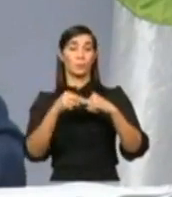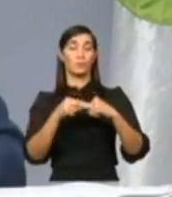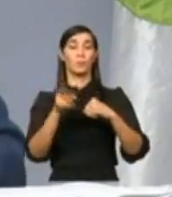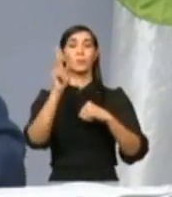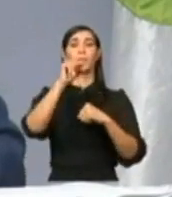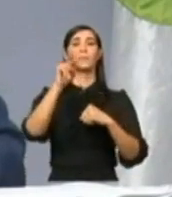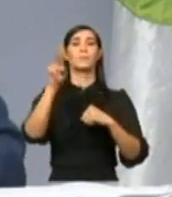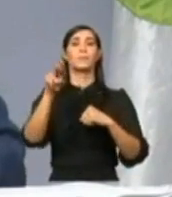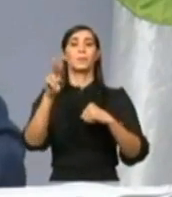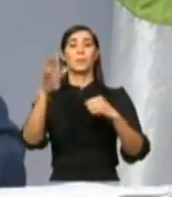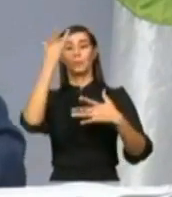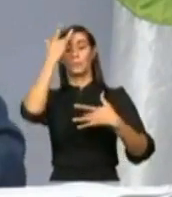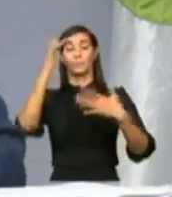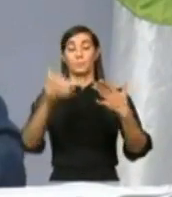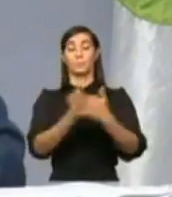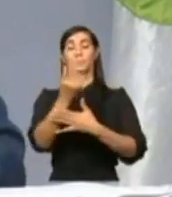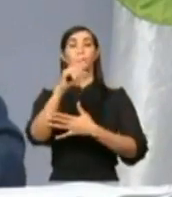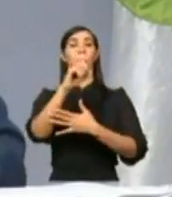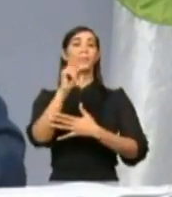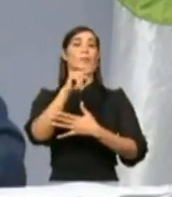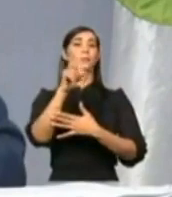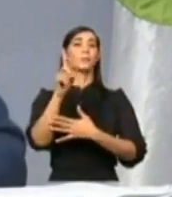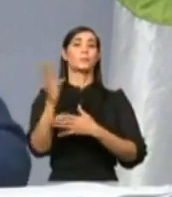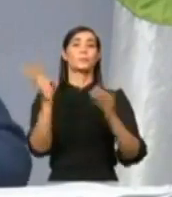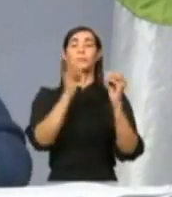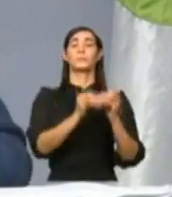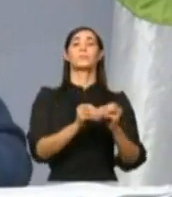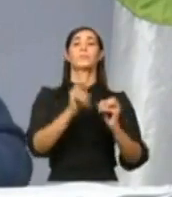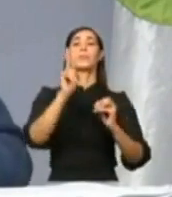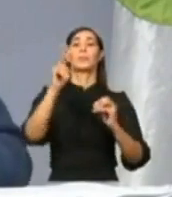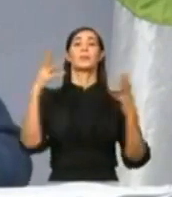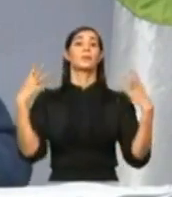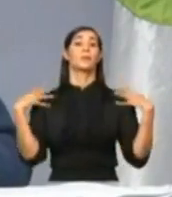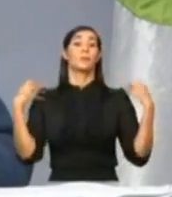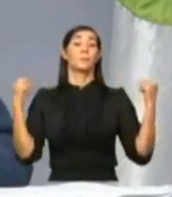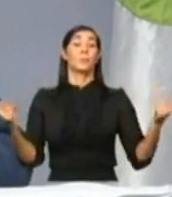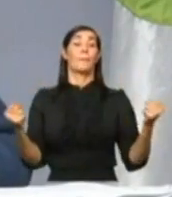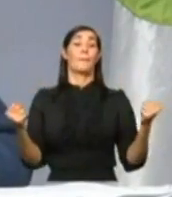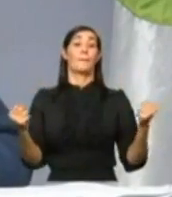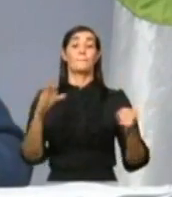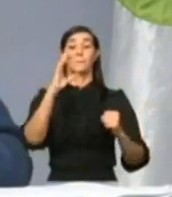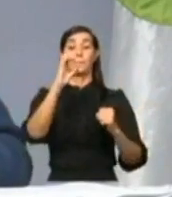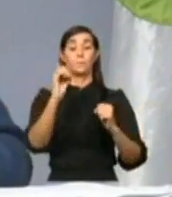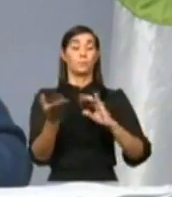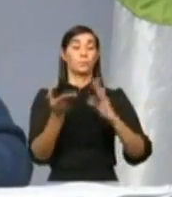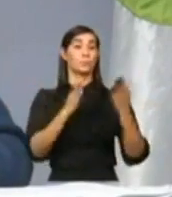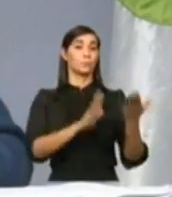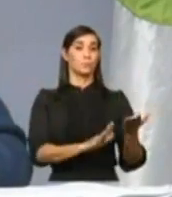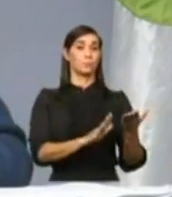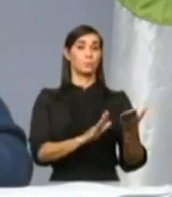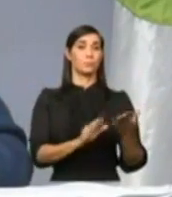nuevos, 121 acumulados, 2 recuperados, 0